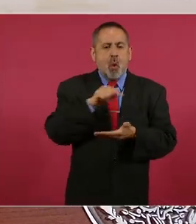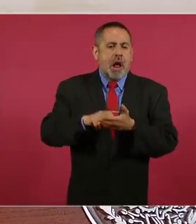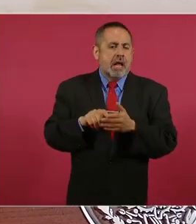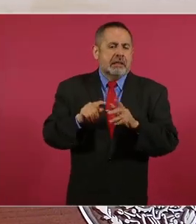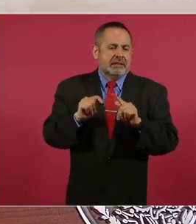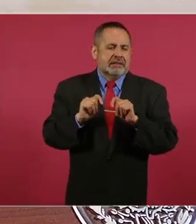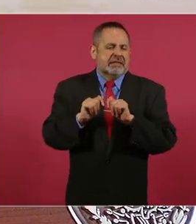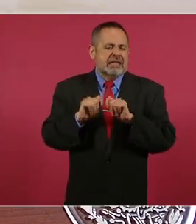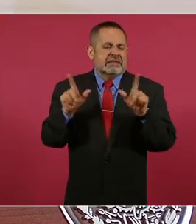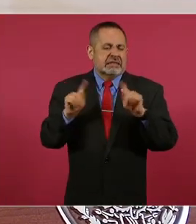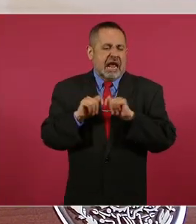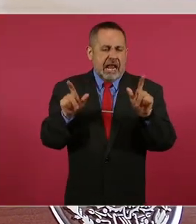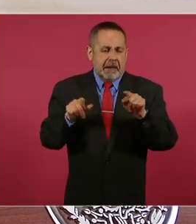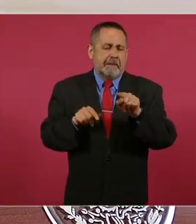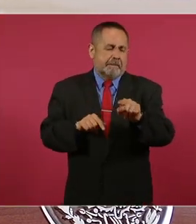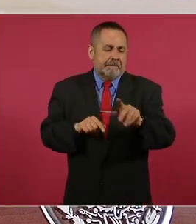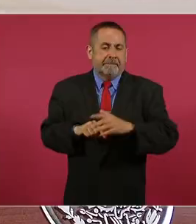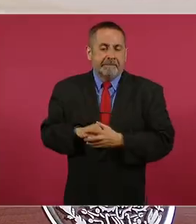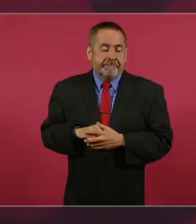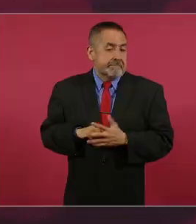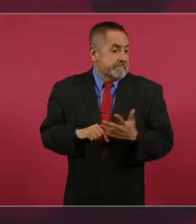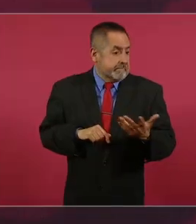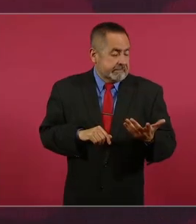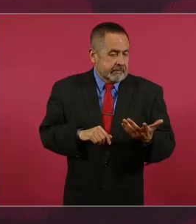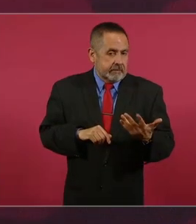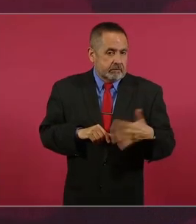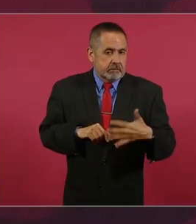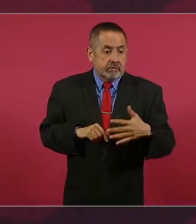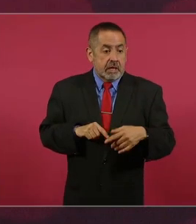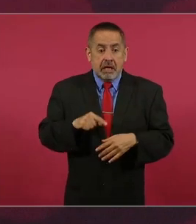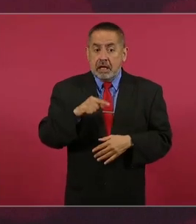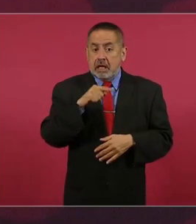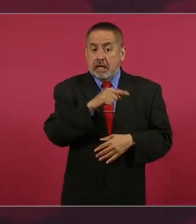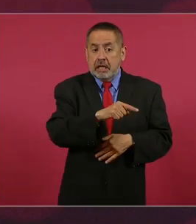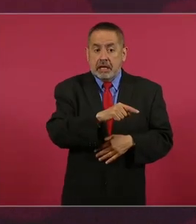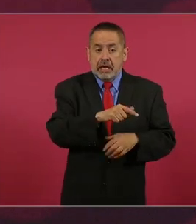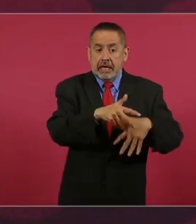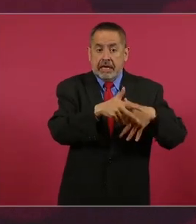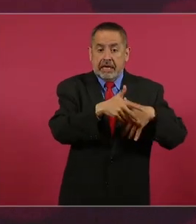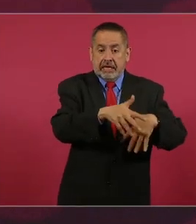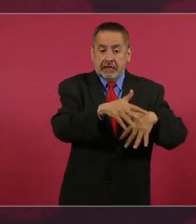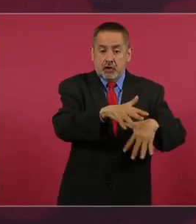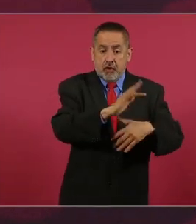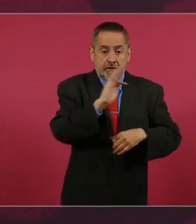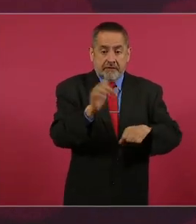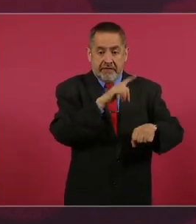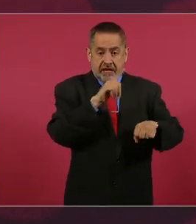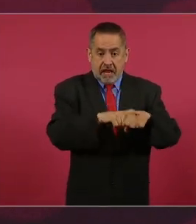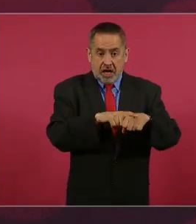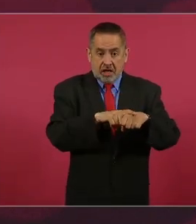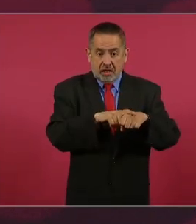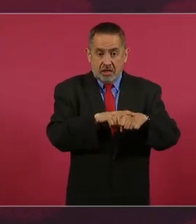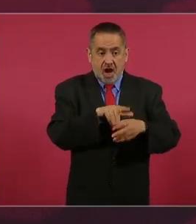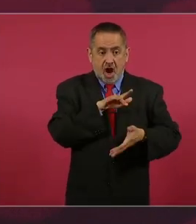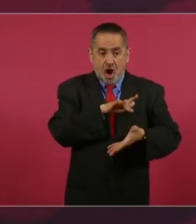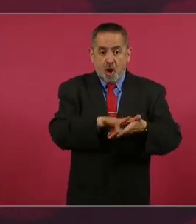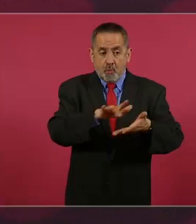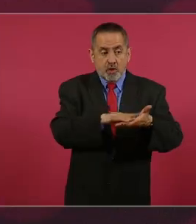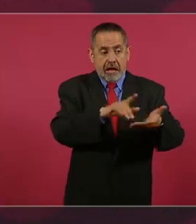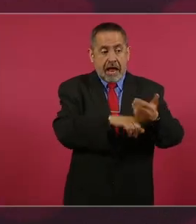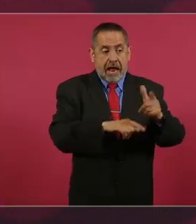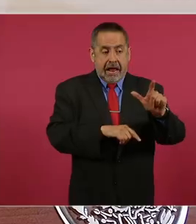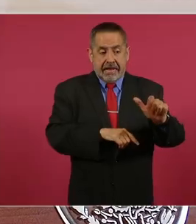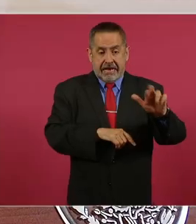Ahí fue decisivo porque el ejército federal, que apoyaba al gobierno de Lerdo,